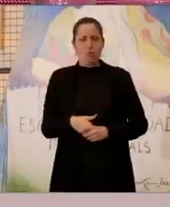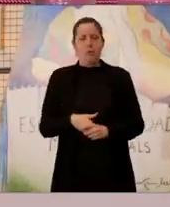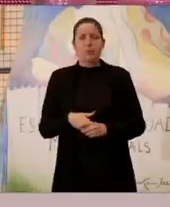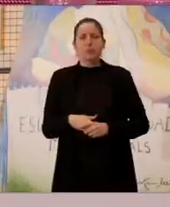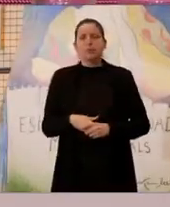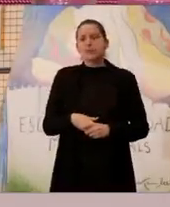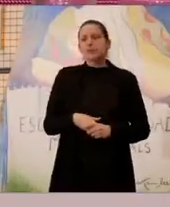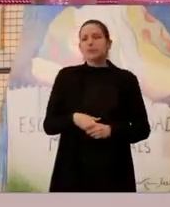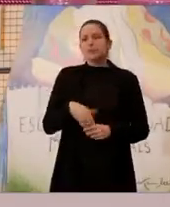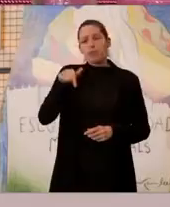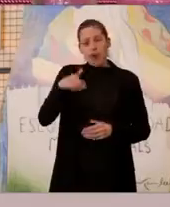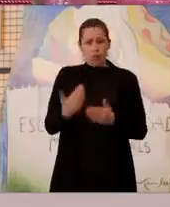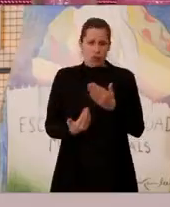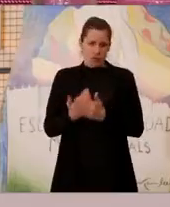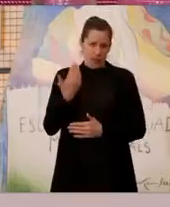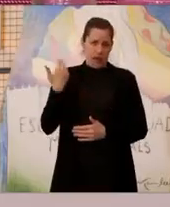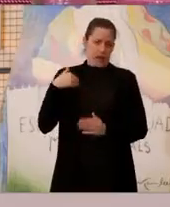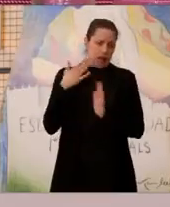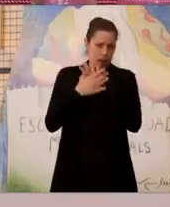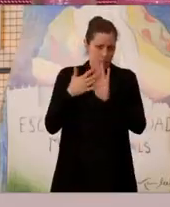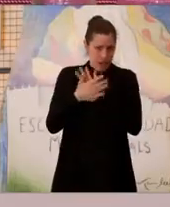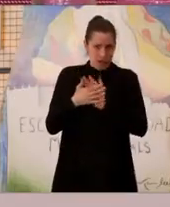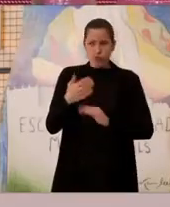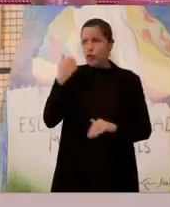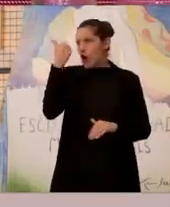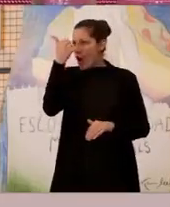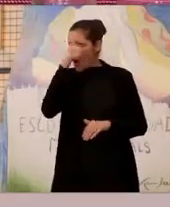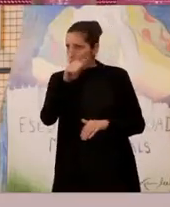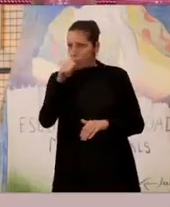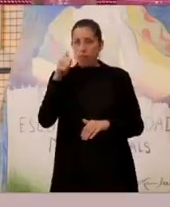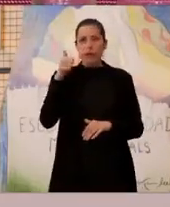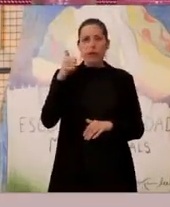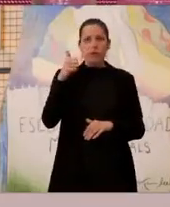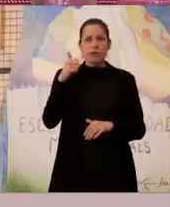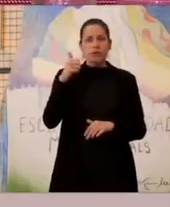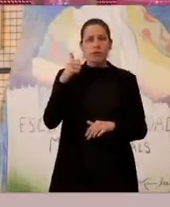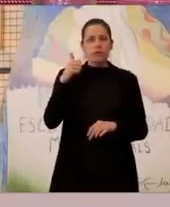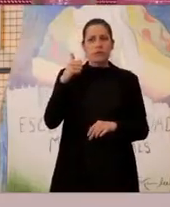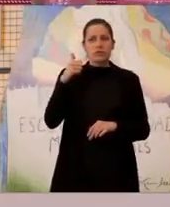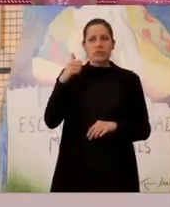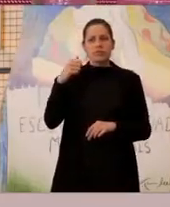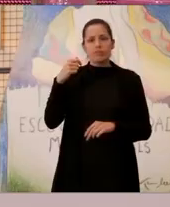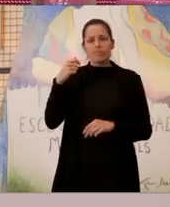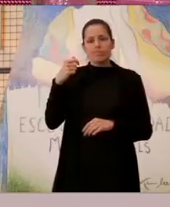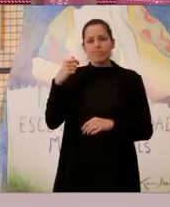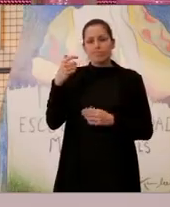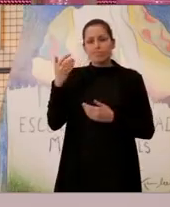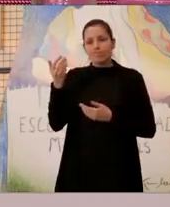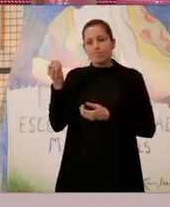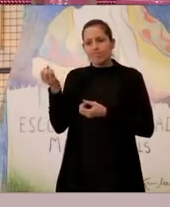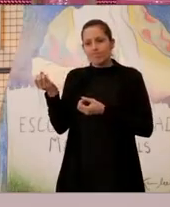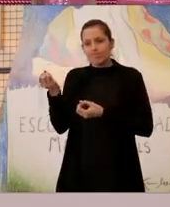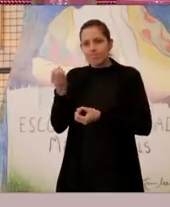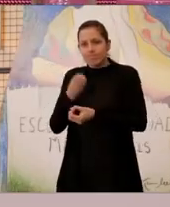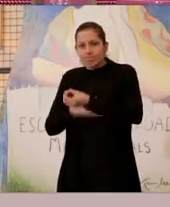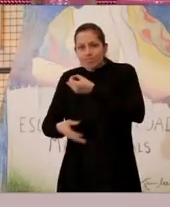se decía esta mañana también seco optan entre ellos porque se reconocen entre ellos y no nos ven entonces